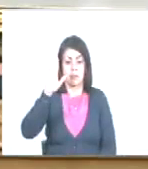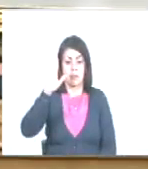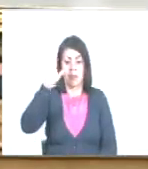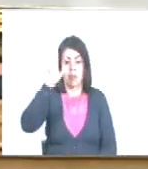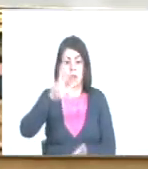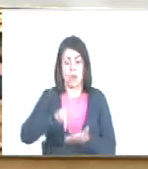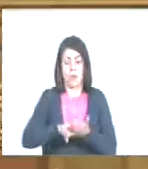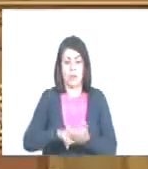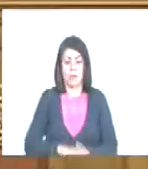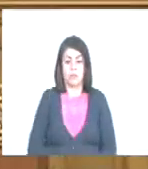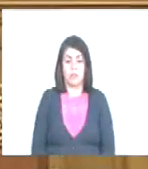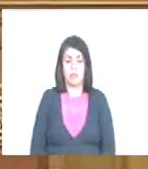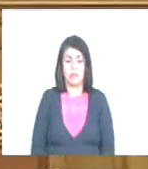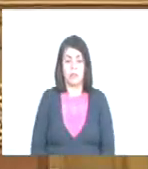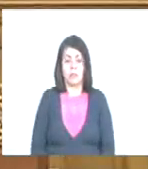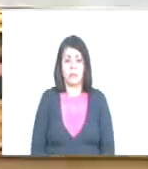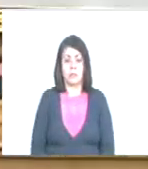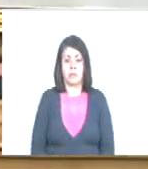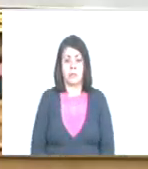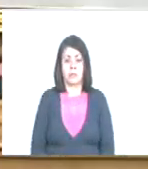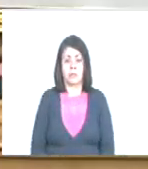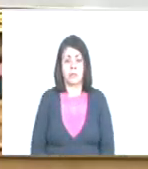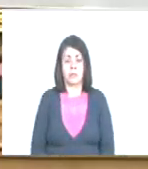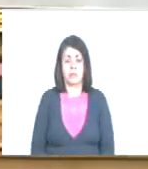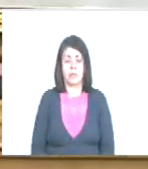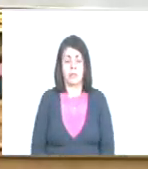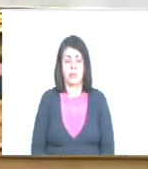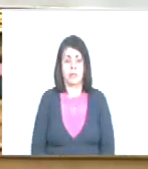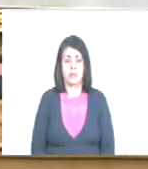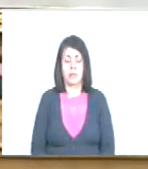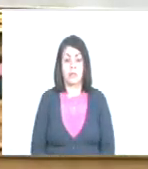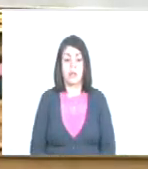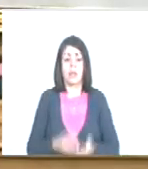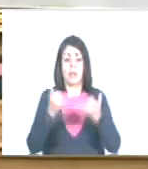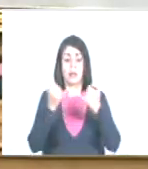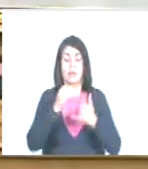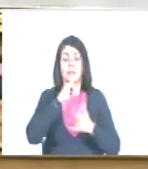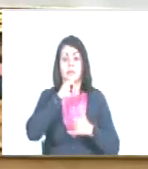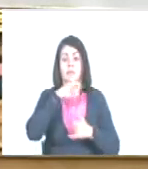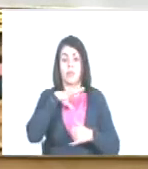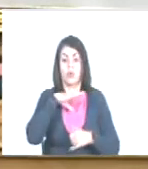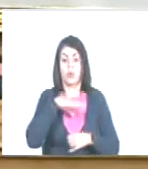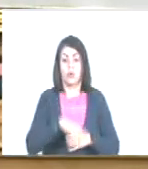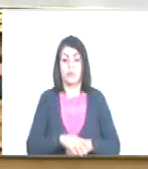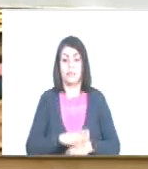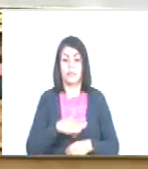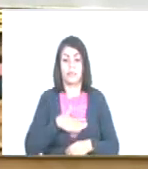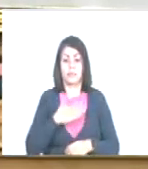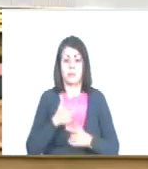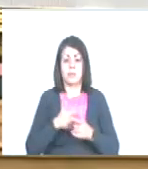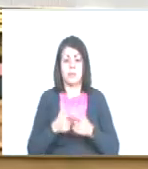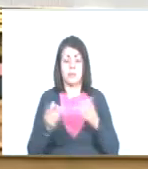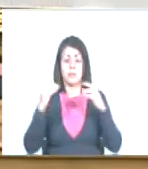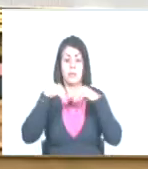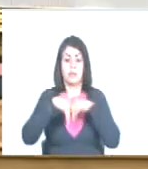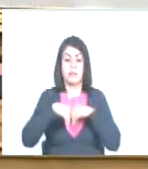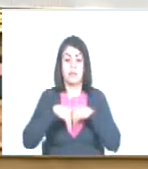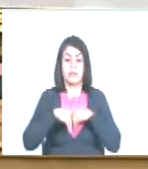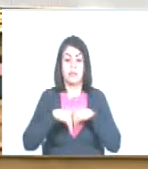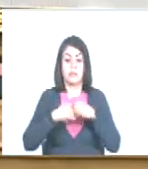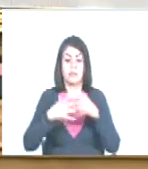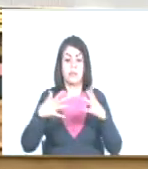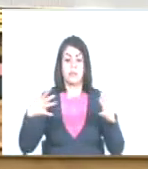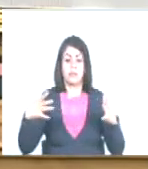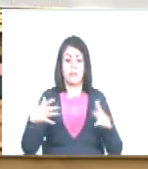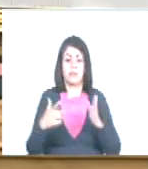Queda aprobado. Lo que ya es historia, puesto que conforma la más